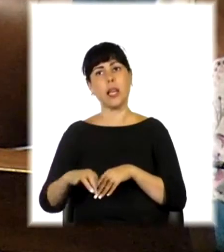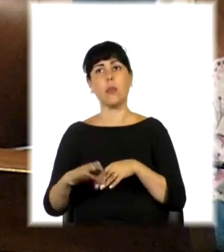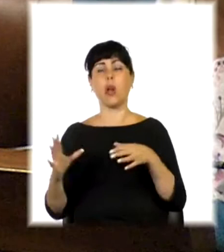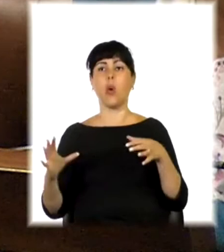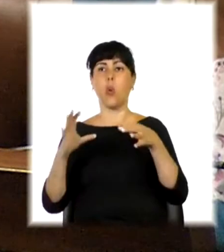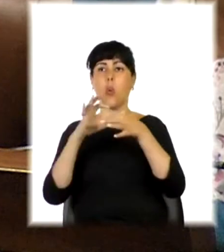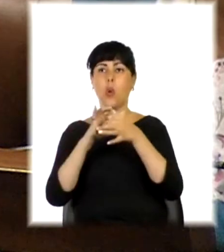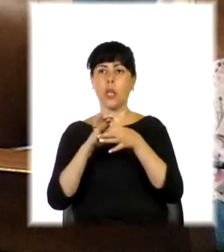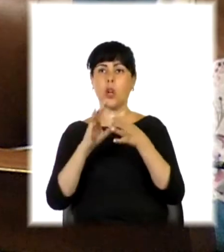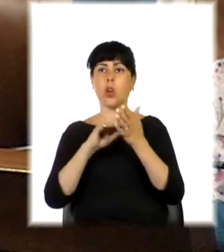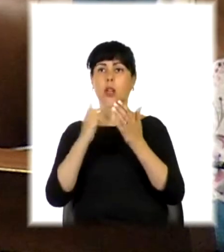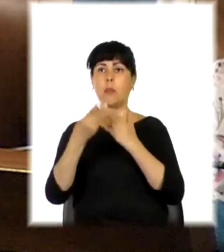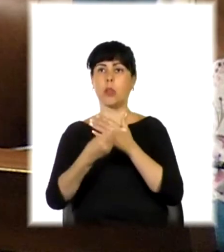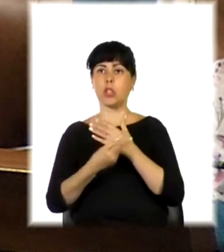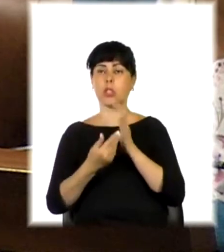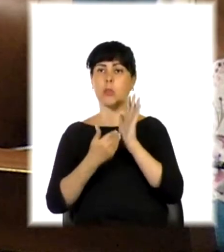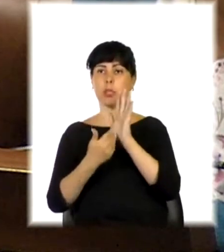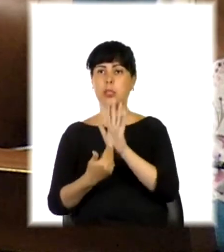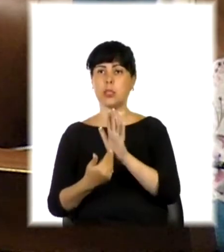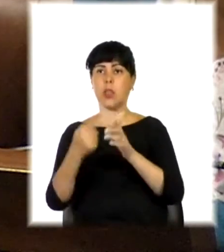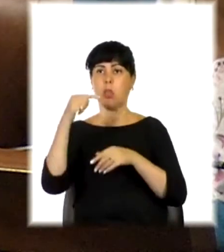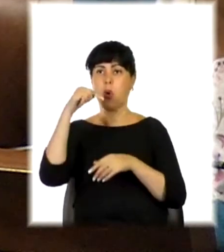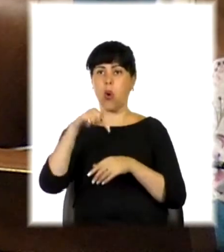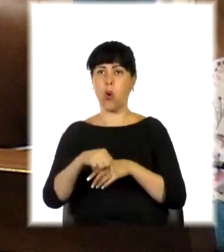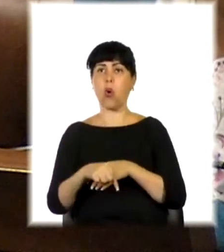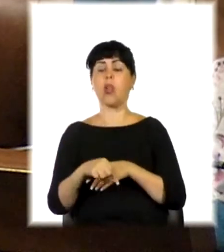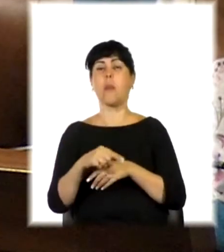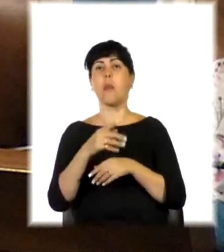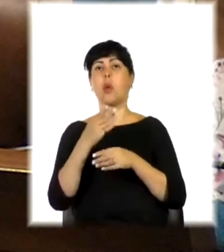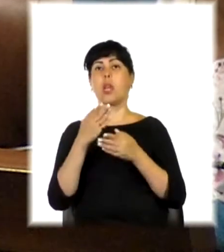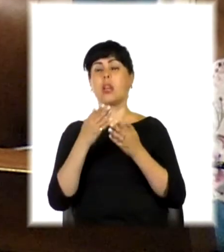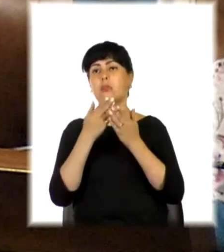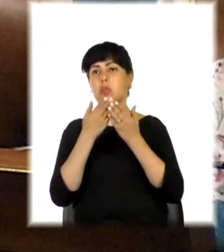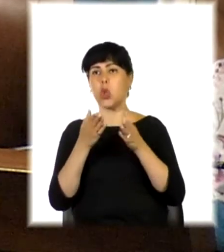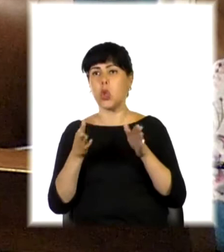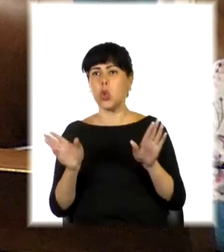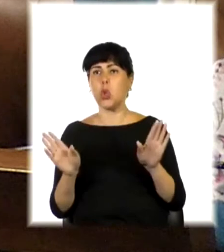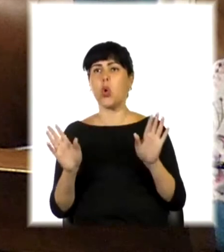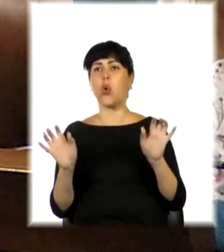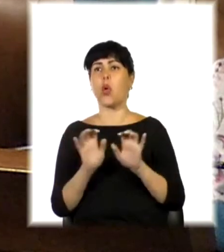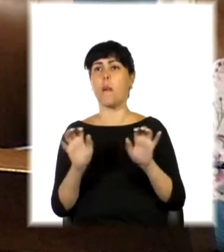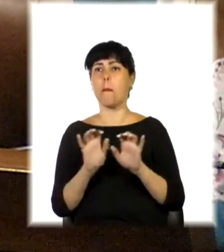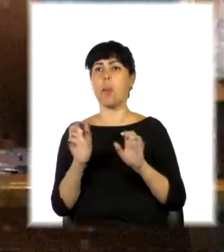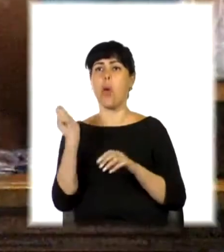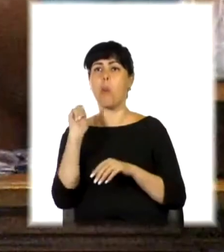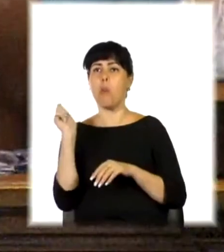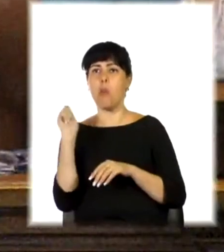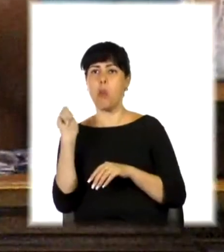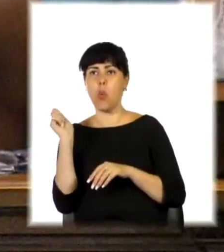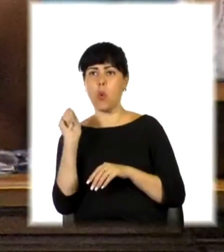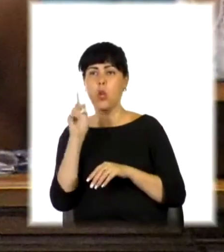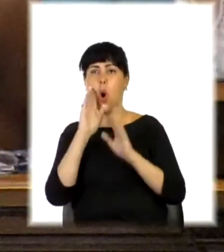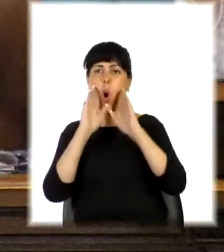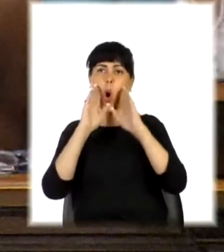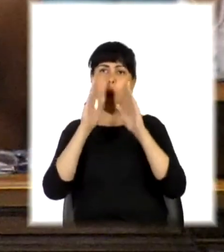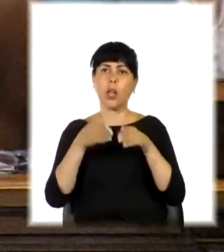este proyecto que estamos presentando hoy aquí ya que abarca todos los funcionarios públicos pues concretamente lo